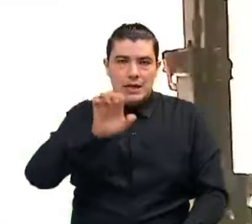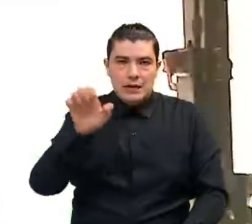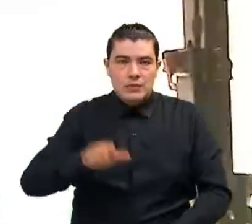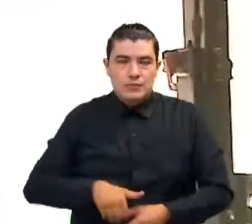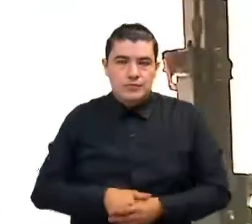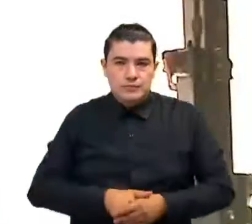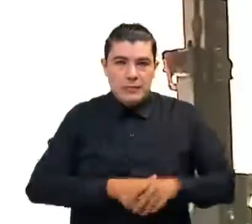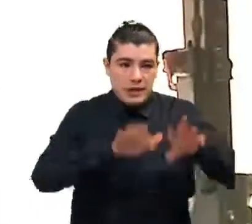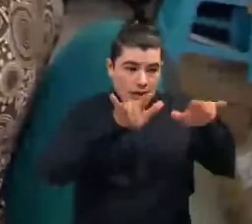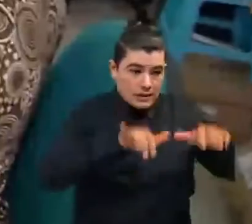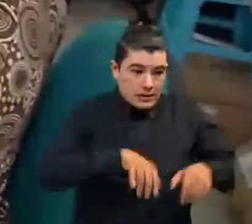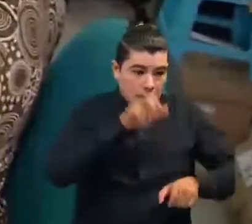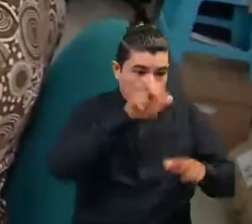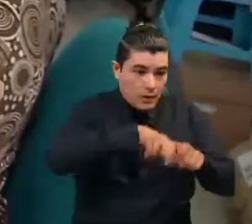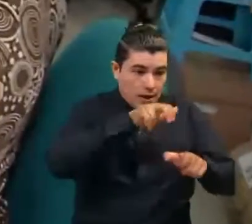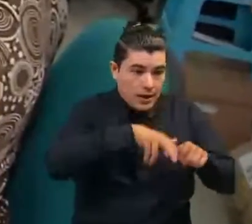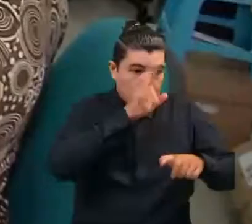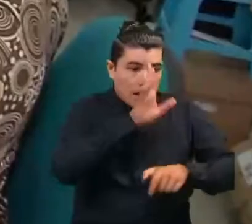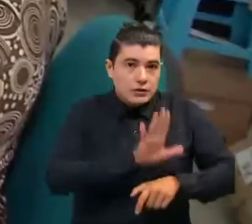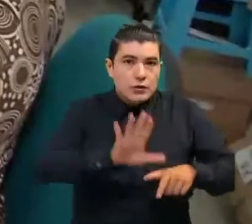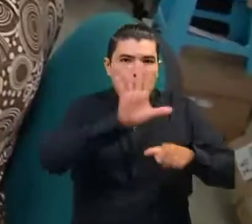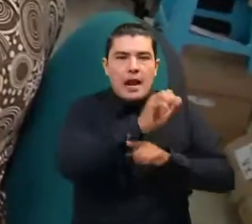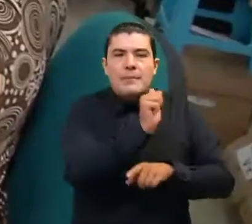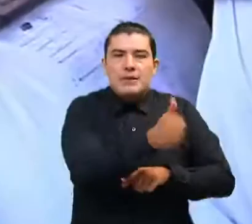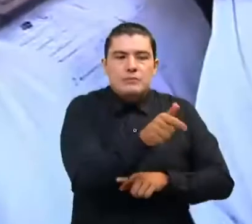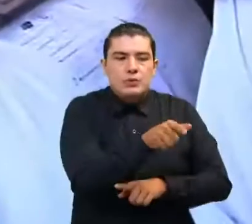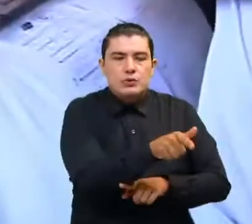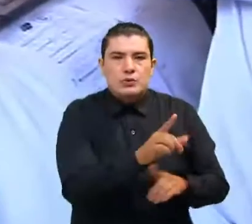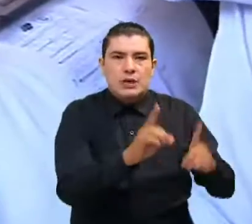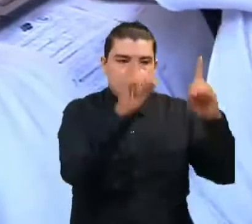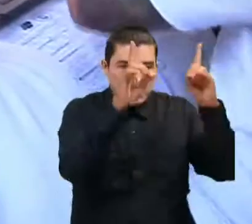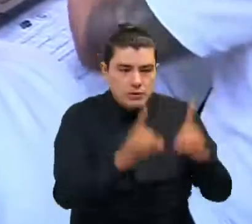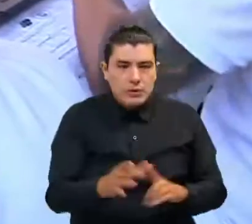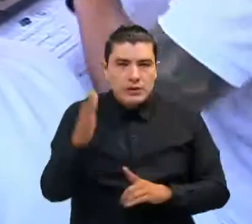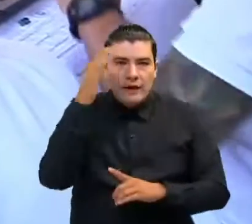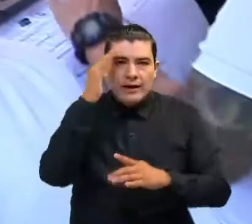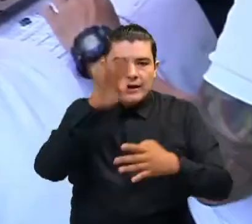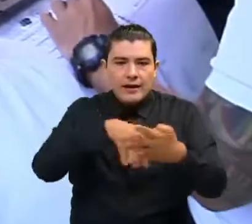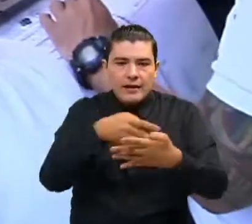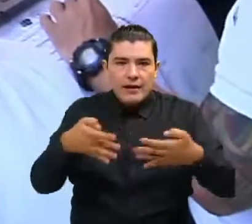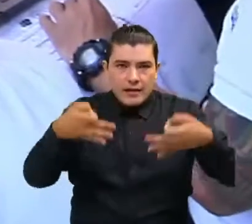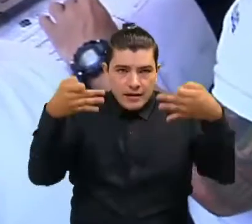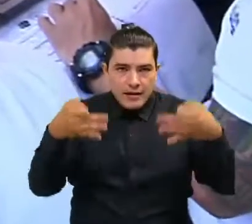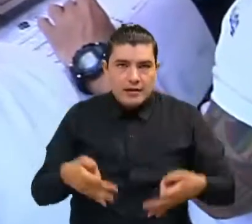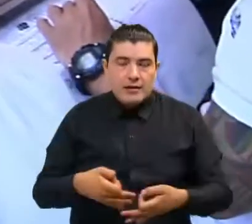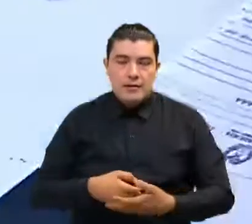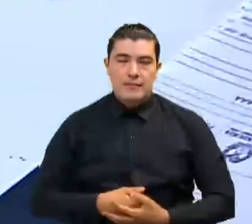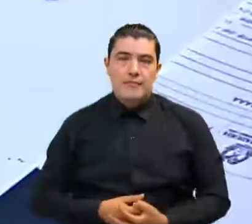Registraduría Nacional, quien deberá hacer público el calendario electoral.